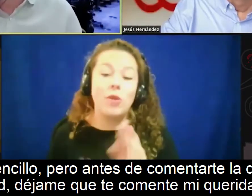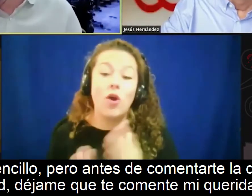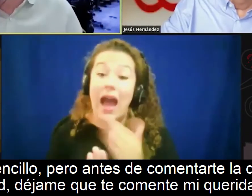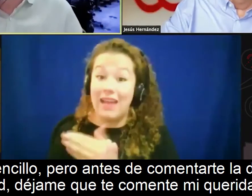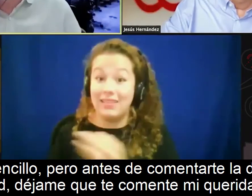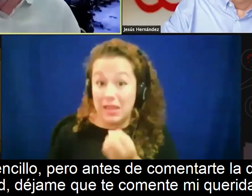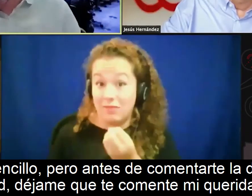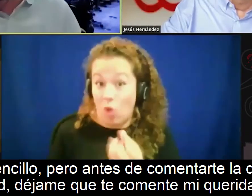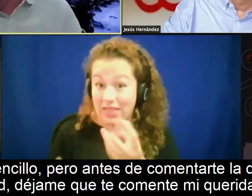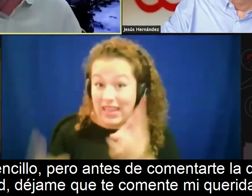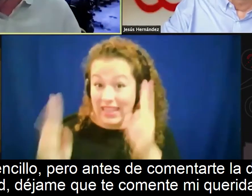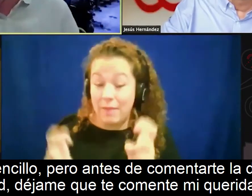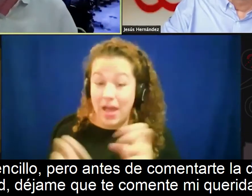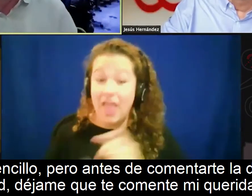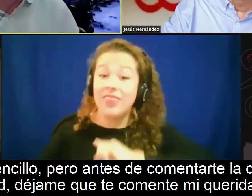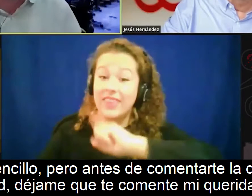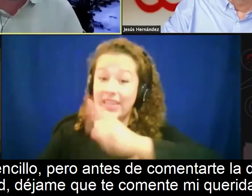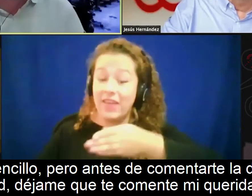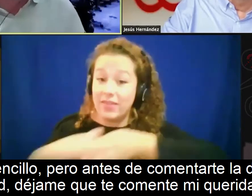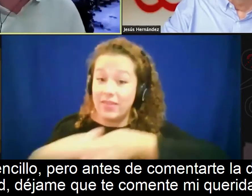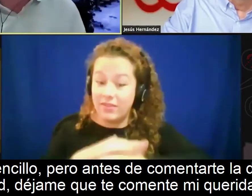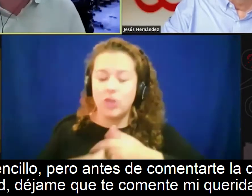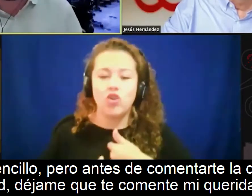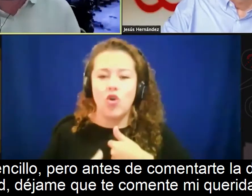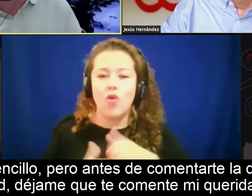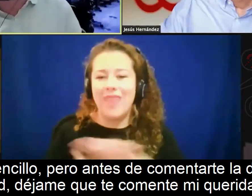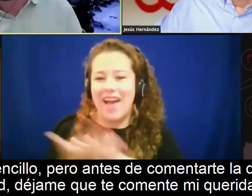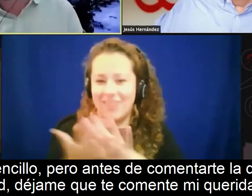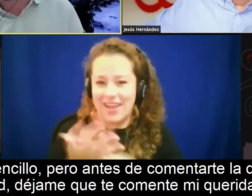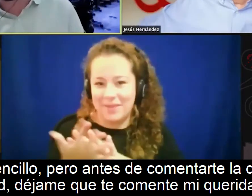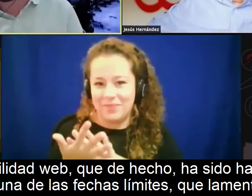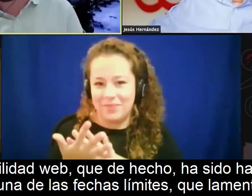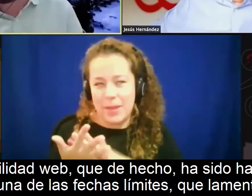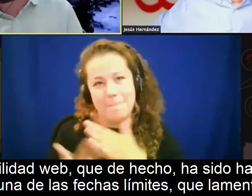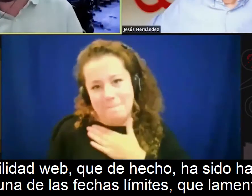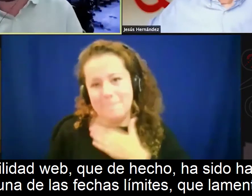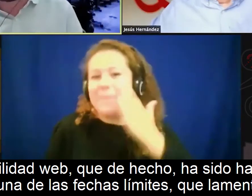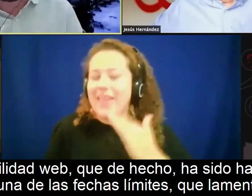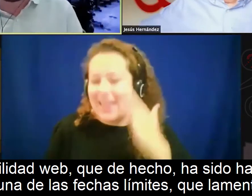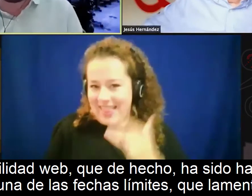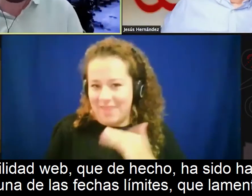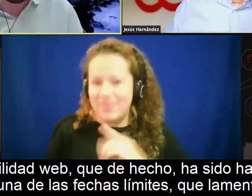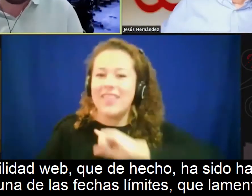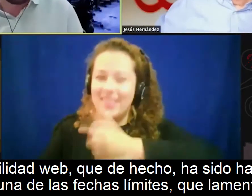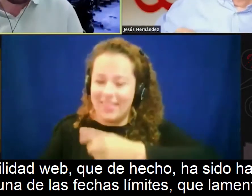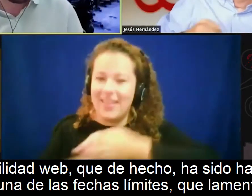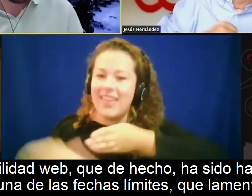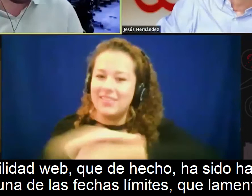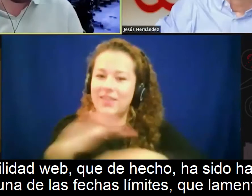comentarte la directiva de accesibilidad, déjame que te comente mi querida directiva de accesibilidad web, que de